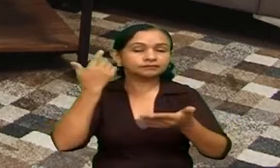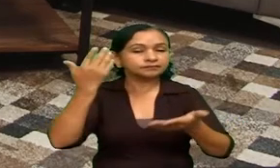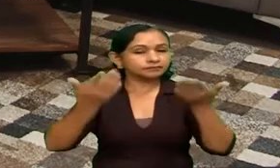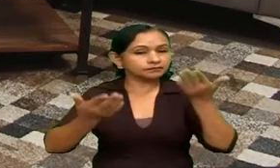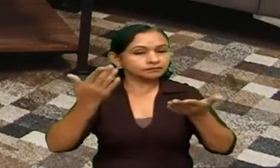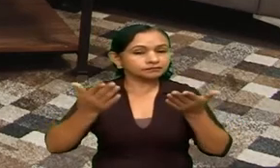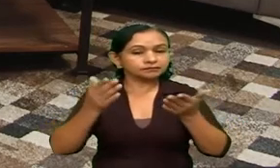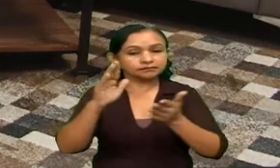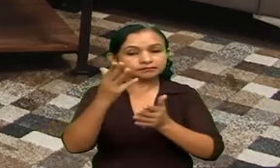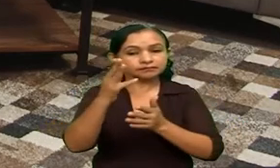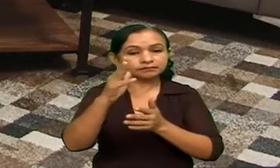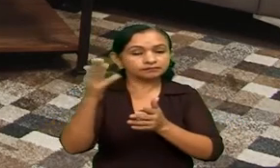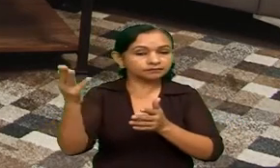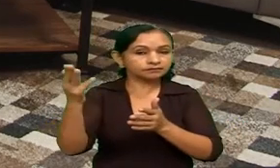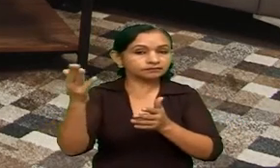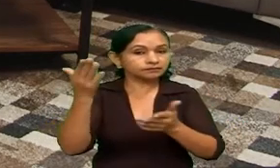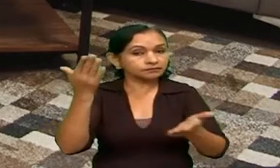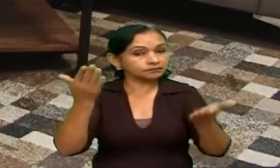meta del